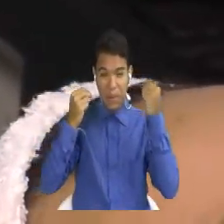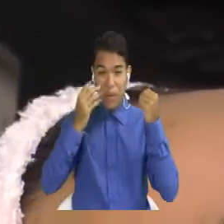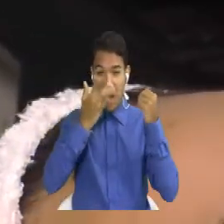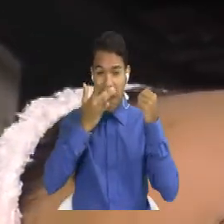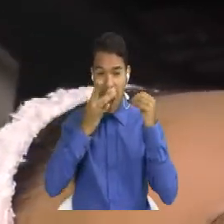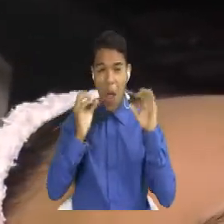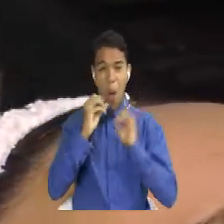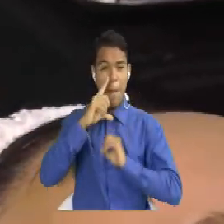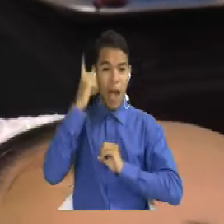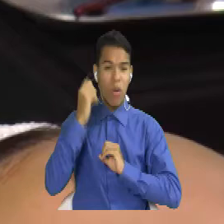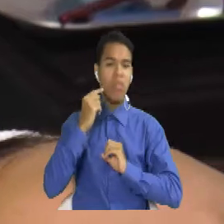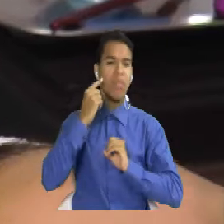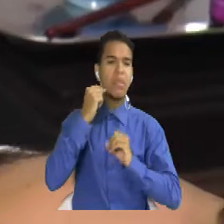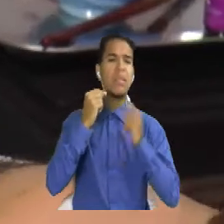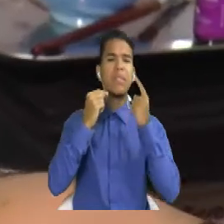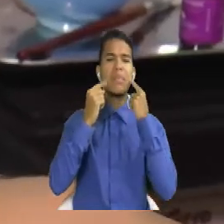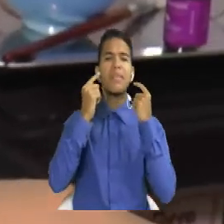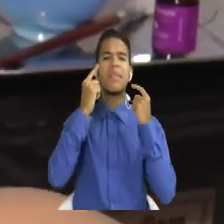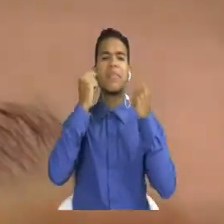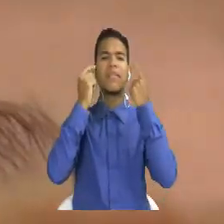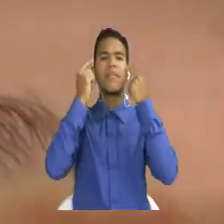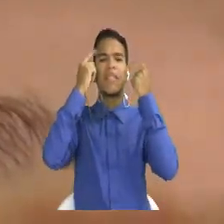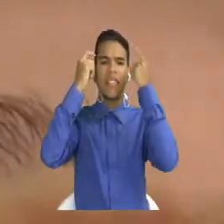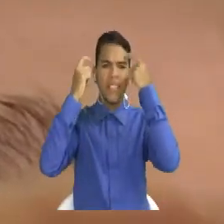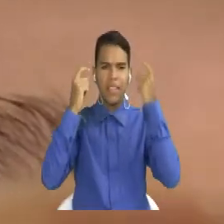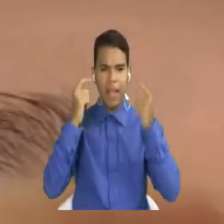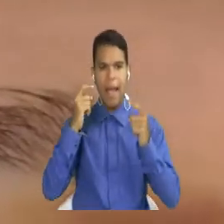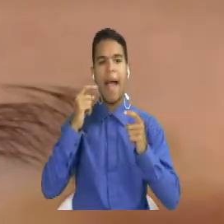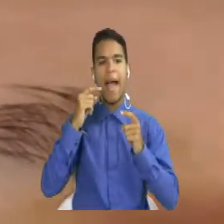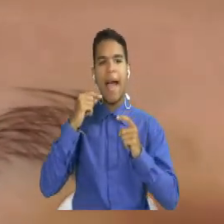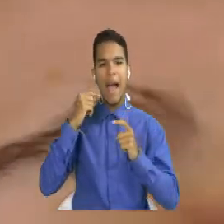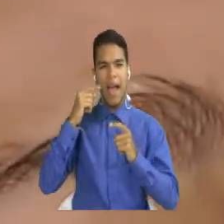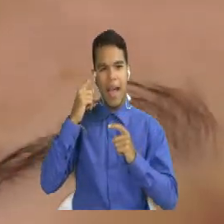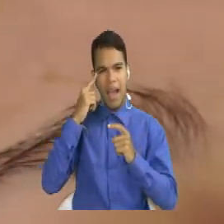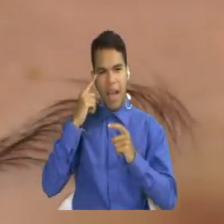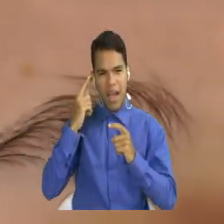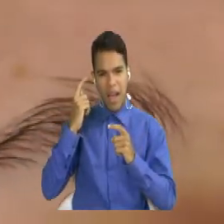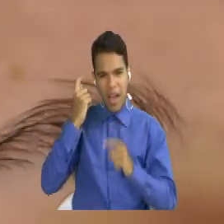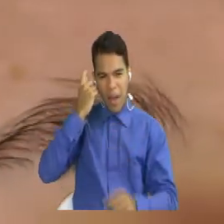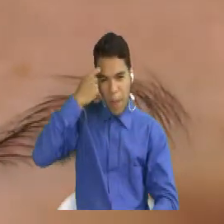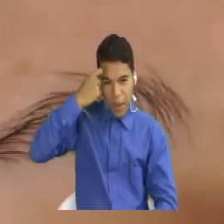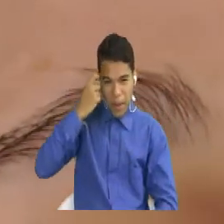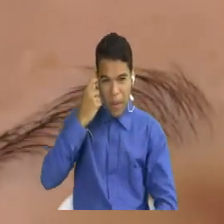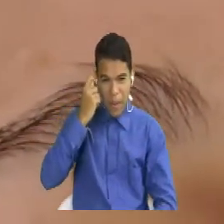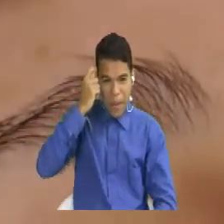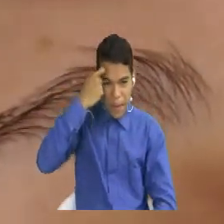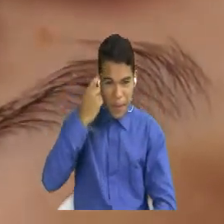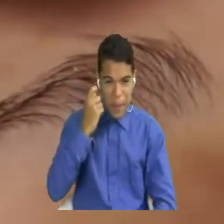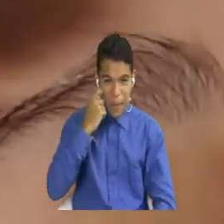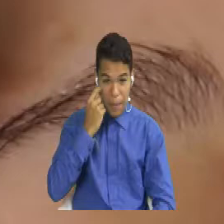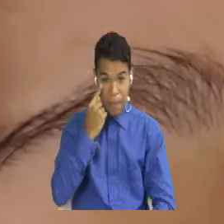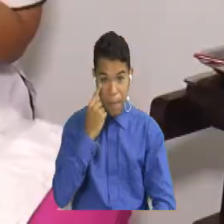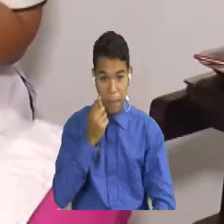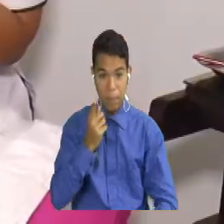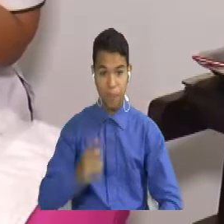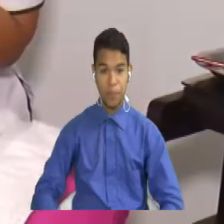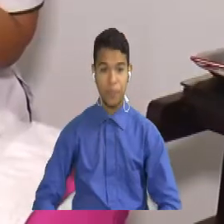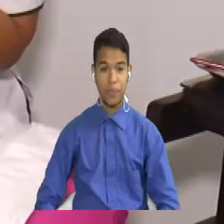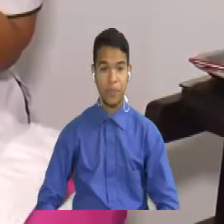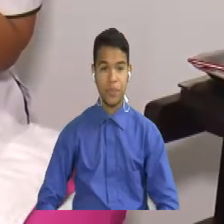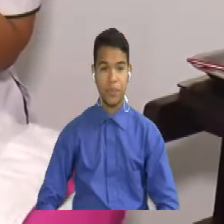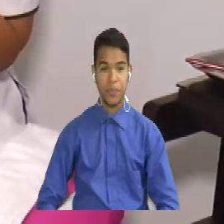nanoagujas muy pequeñitas que hacen que el producto que uno aplique en la